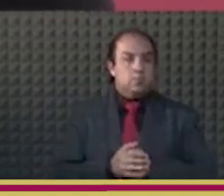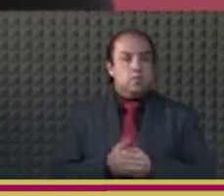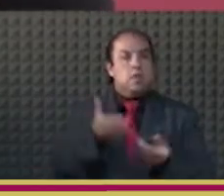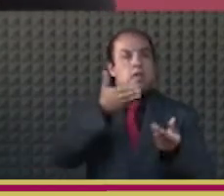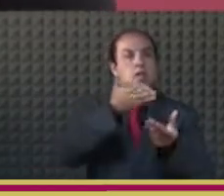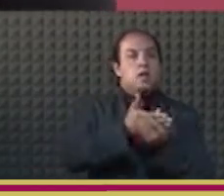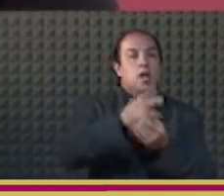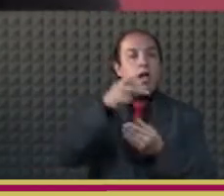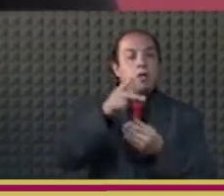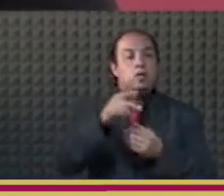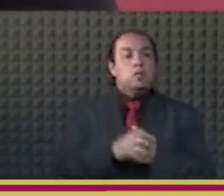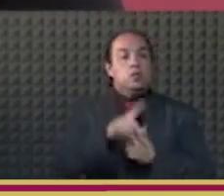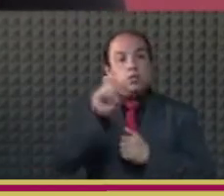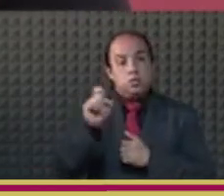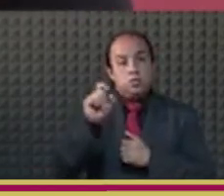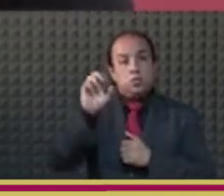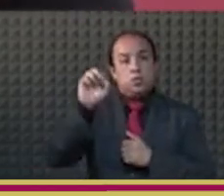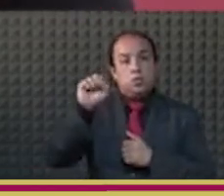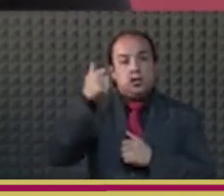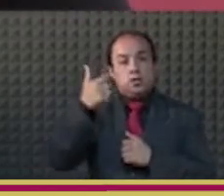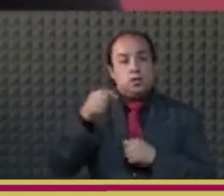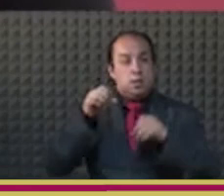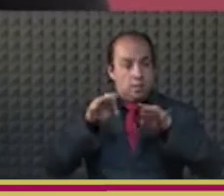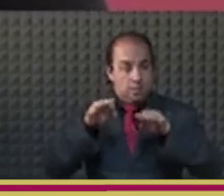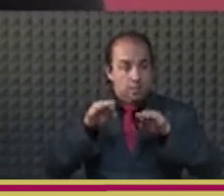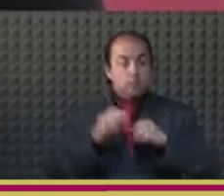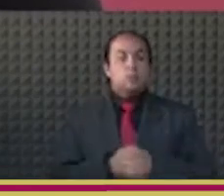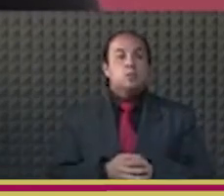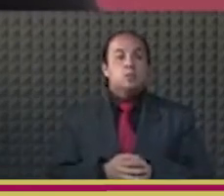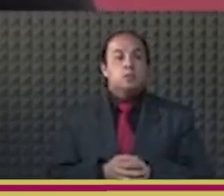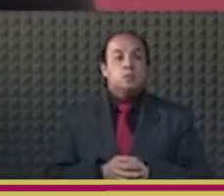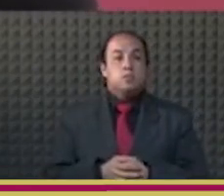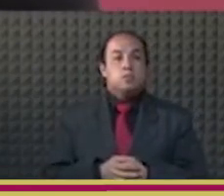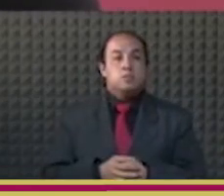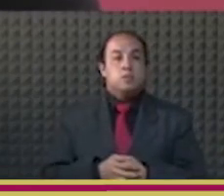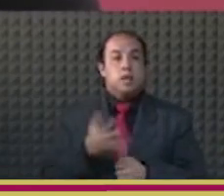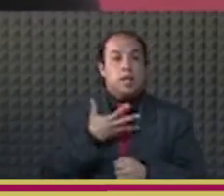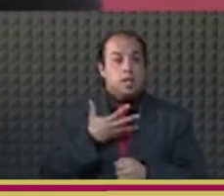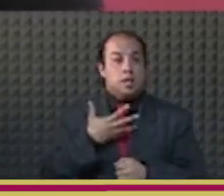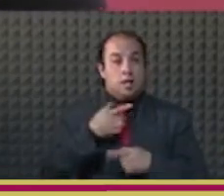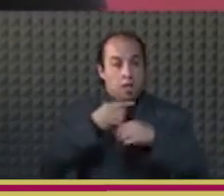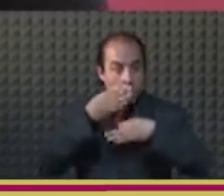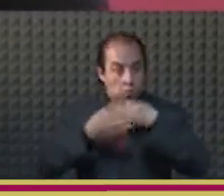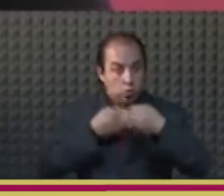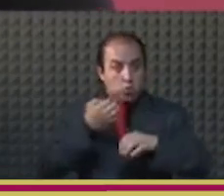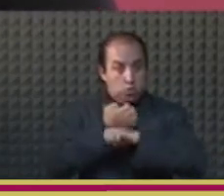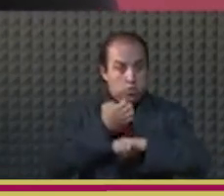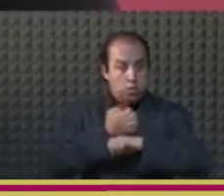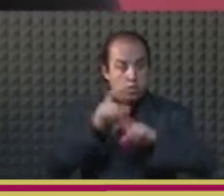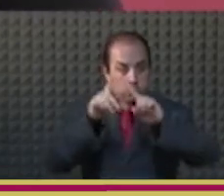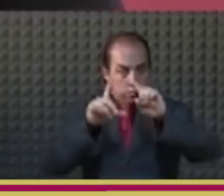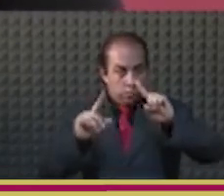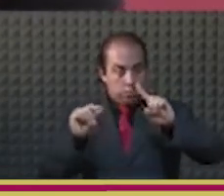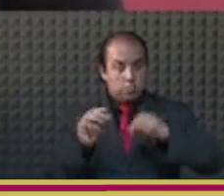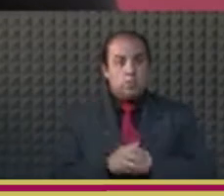acudiendo a sus 167 oficinas que se encuentran en todos los estados del